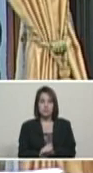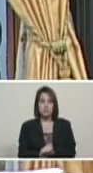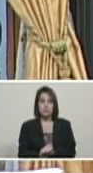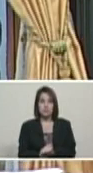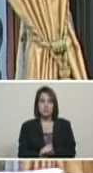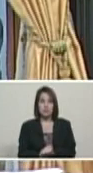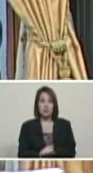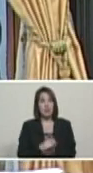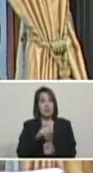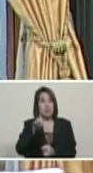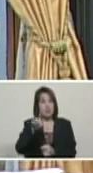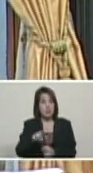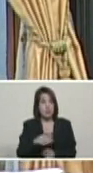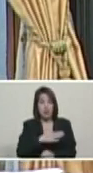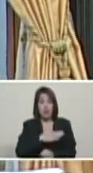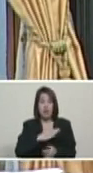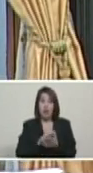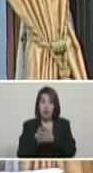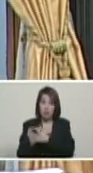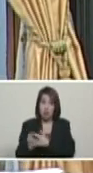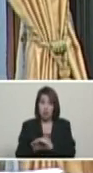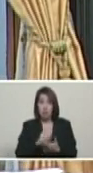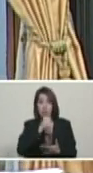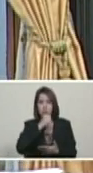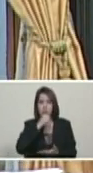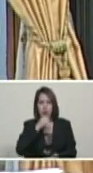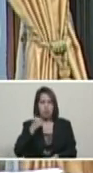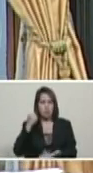queridos compatriotas pensionados,